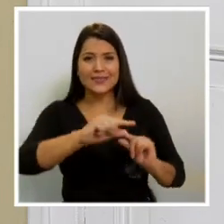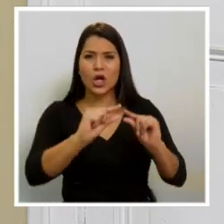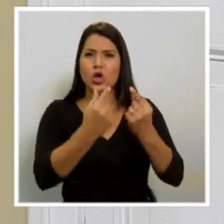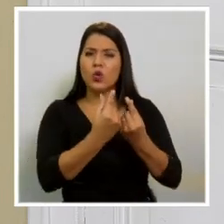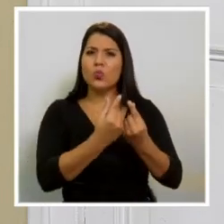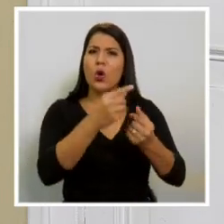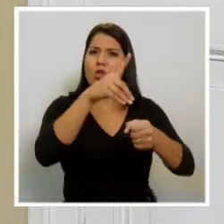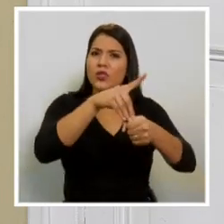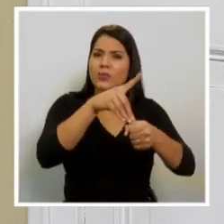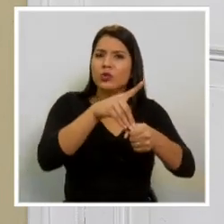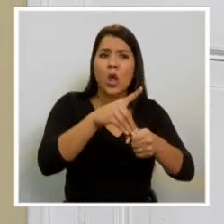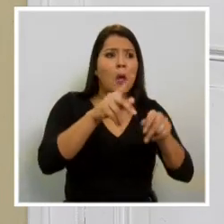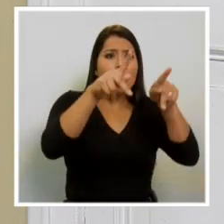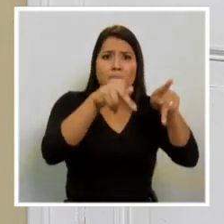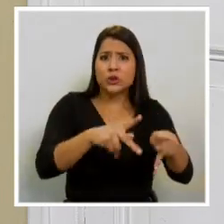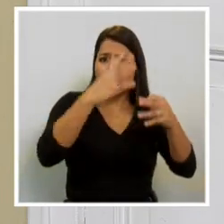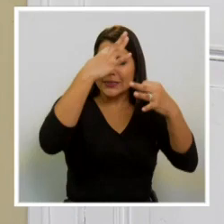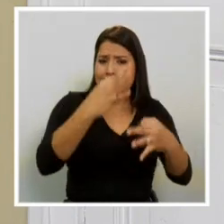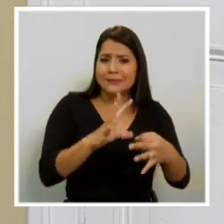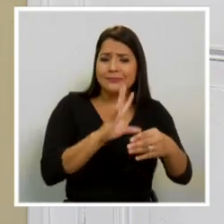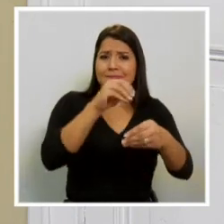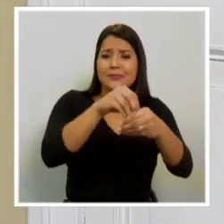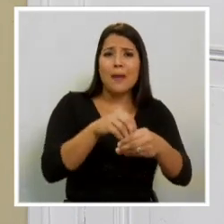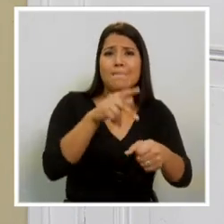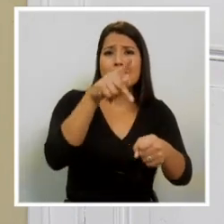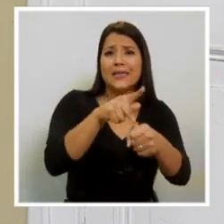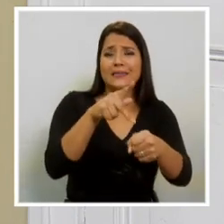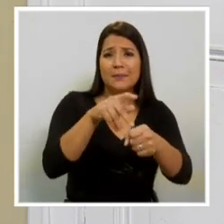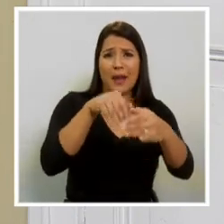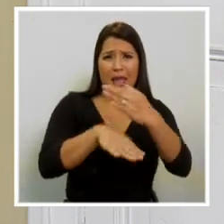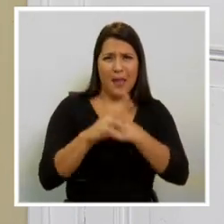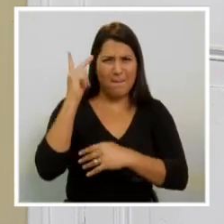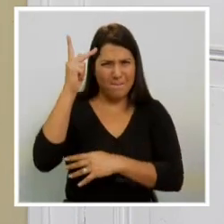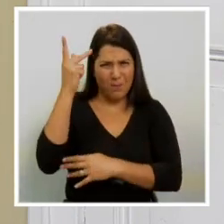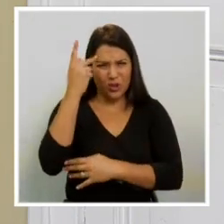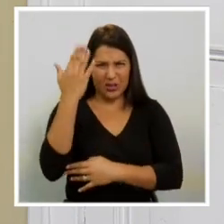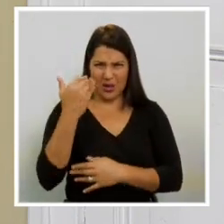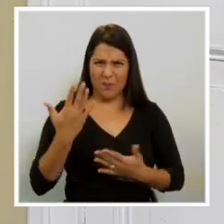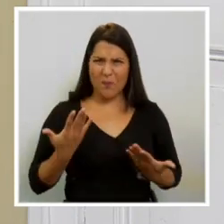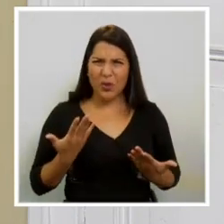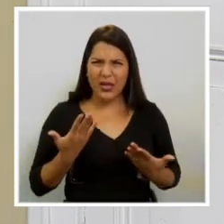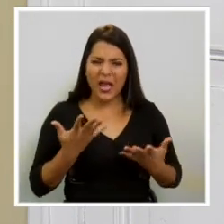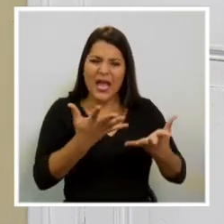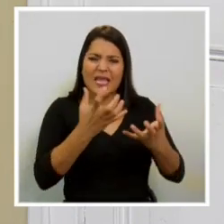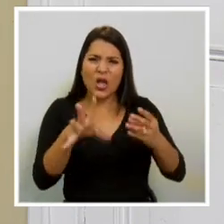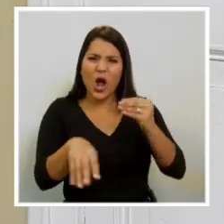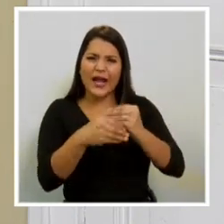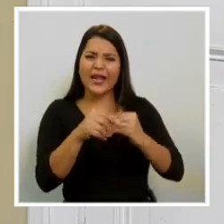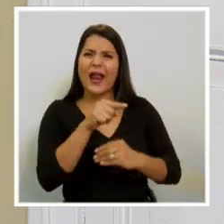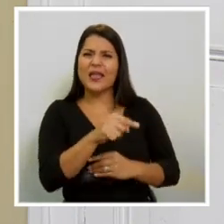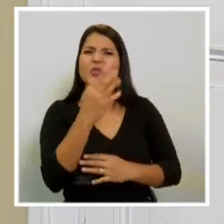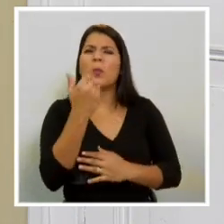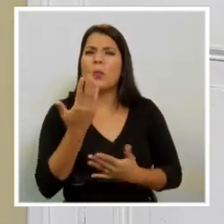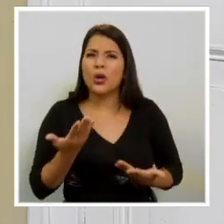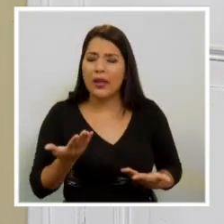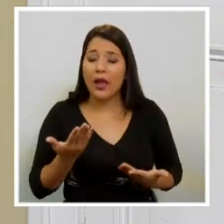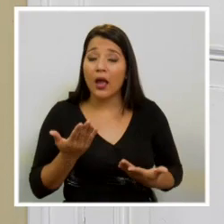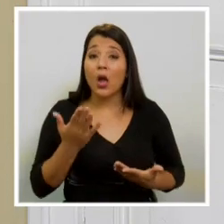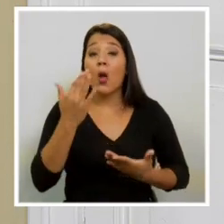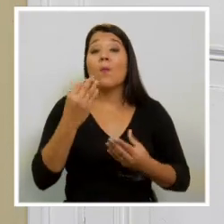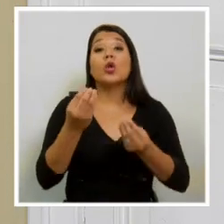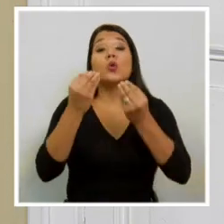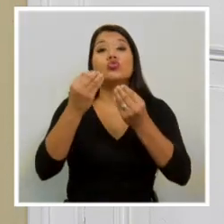Son ciudadanos que deciden participar en política. ¿Y por qué digo esto cerrando el paréntesis? Porque muchas